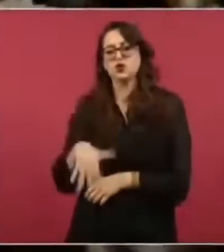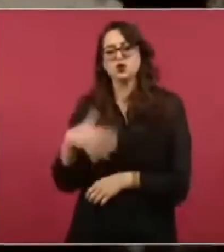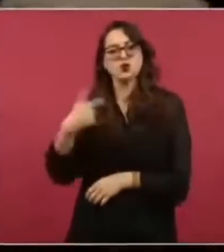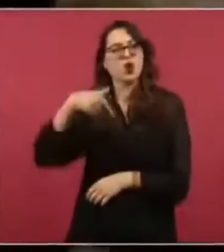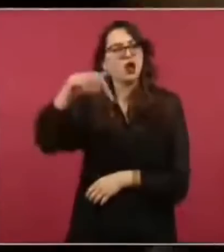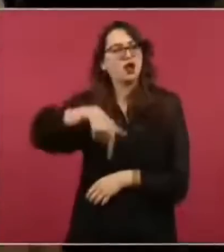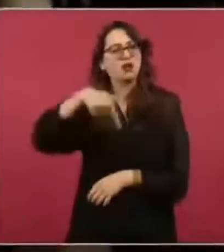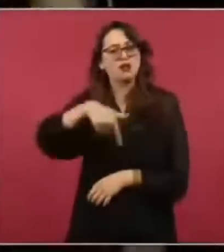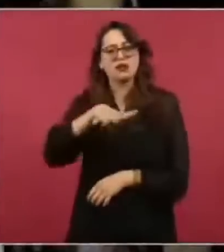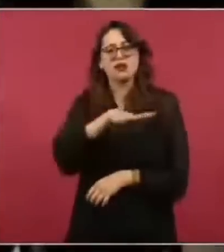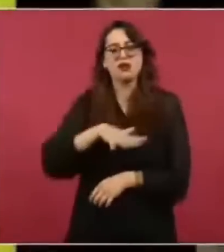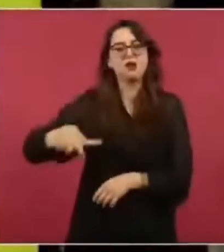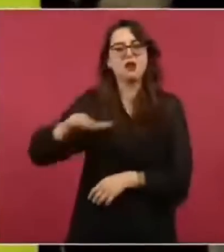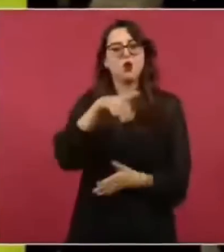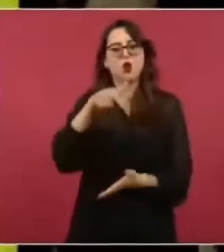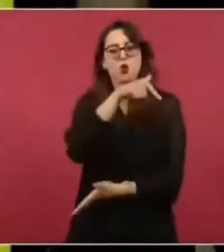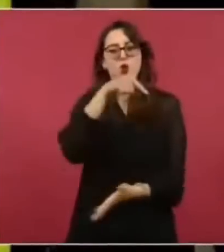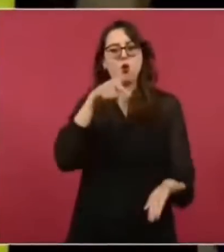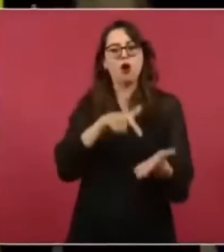plaza.